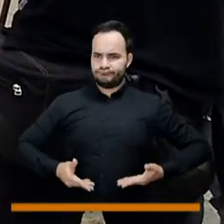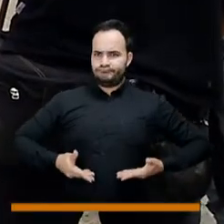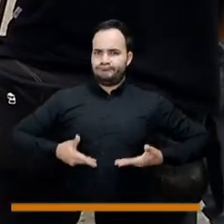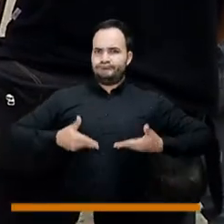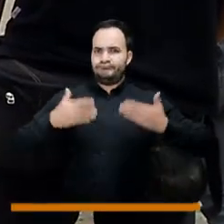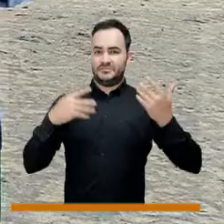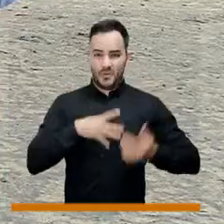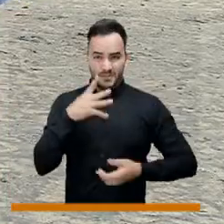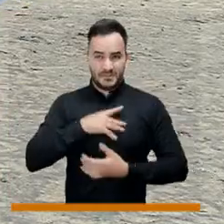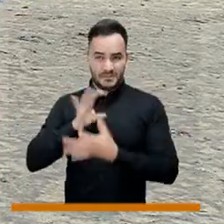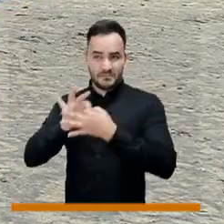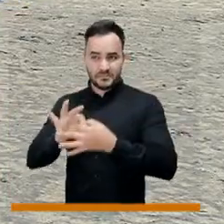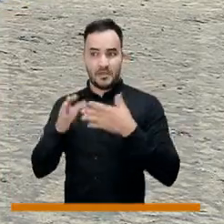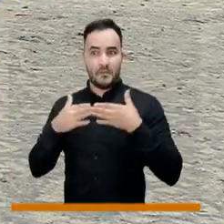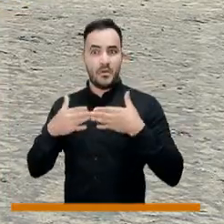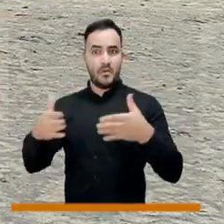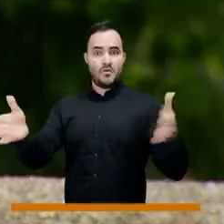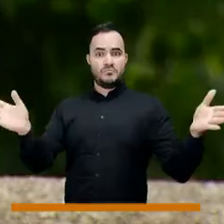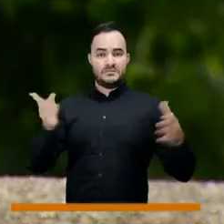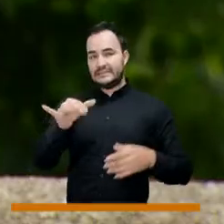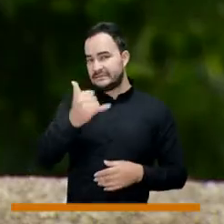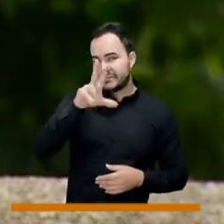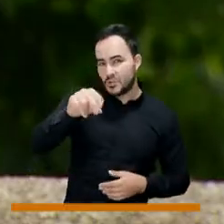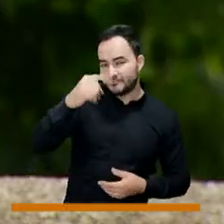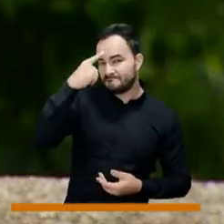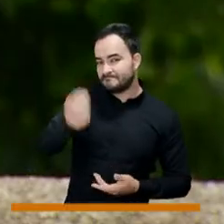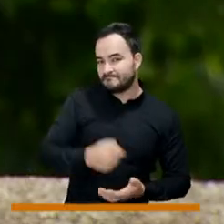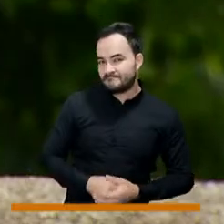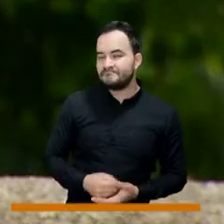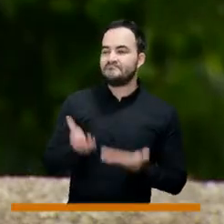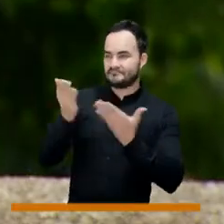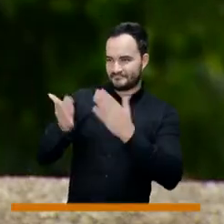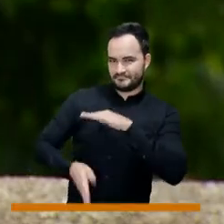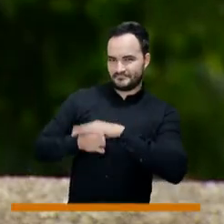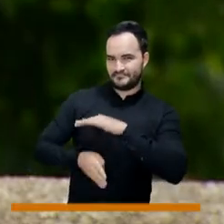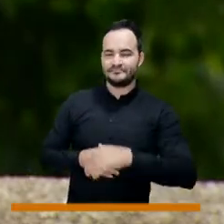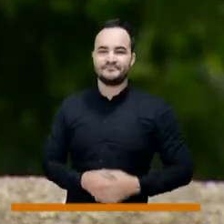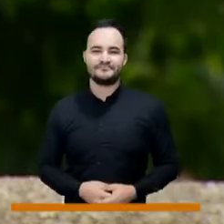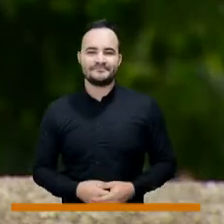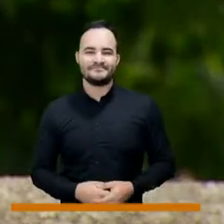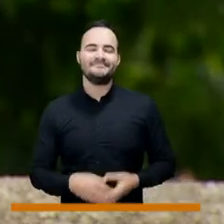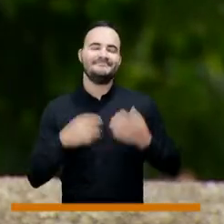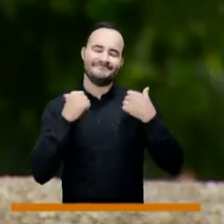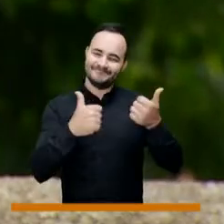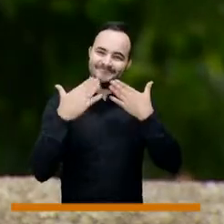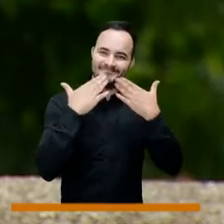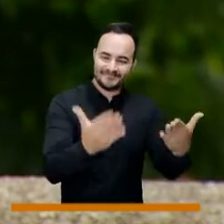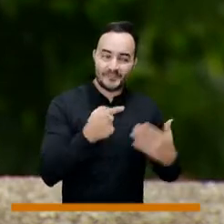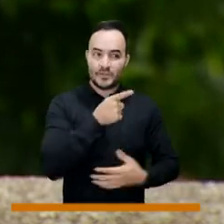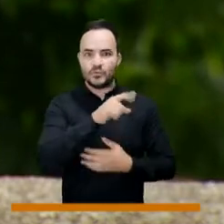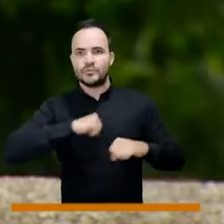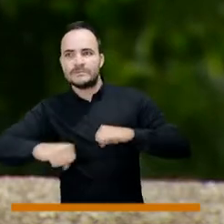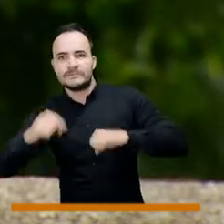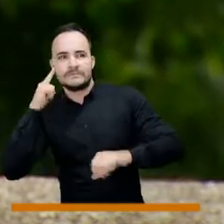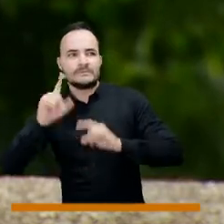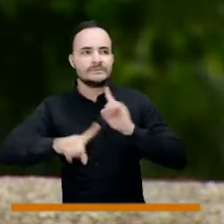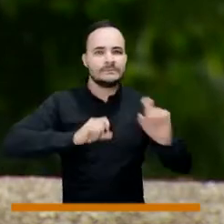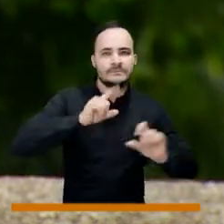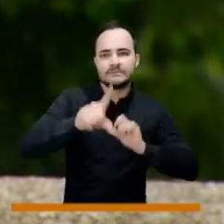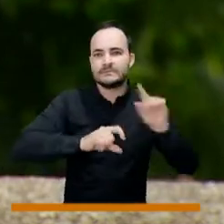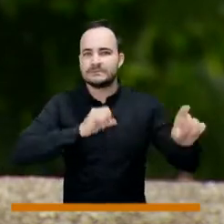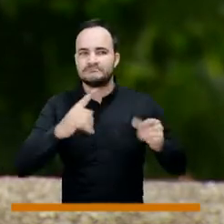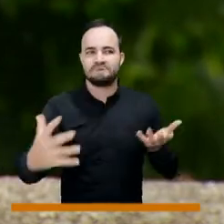siga usted con el concejal en el set. Camilo, muchísimas gracias, como siempre, por estar en contacto con la ciudadanía.